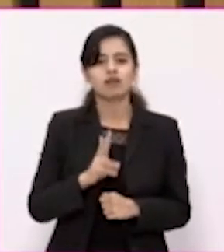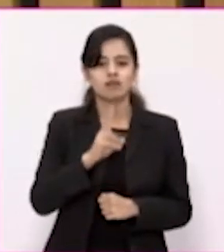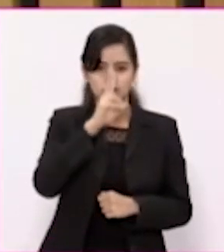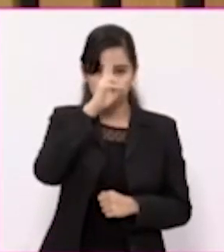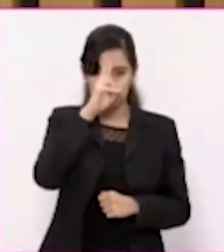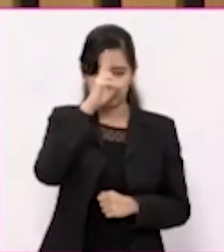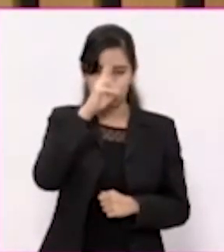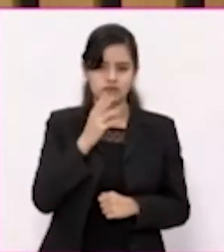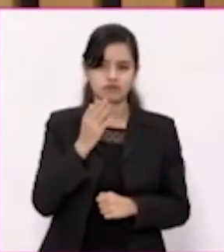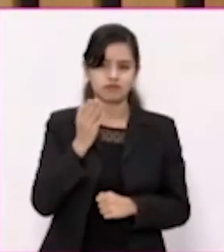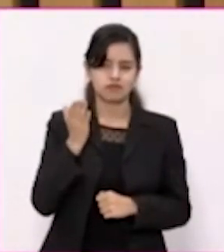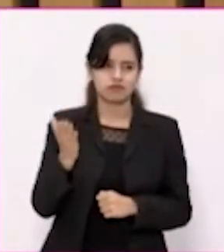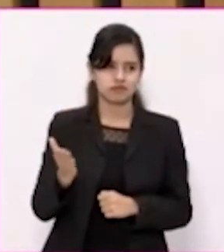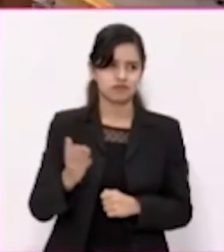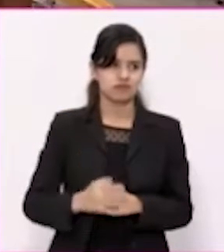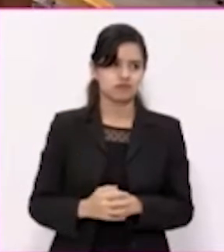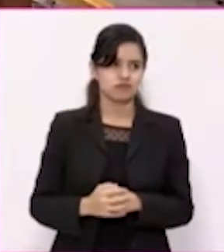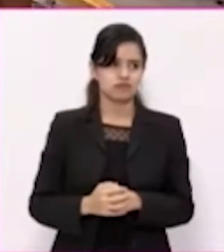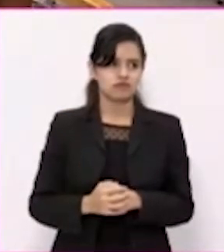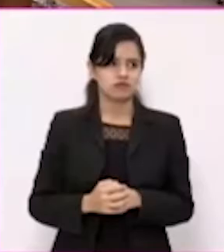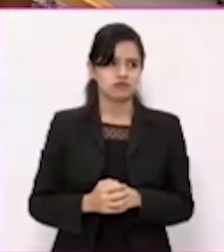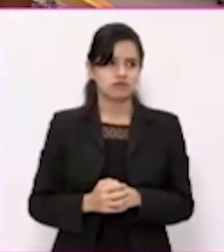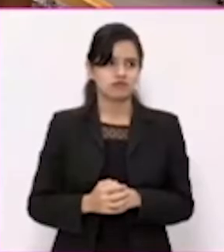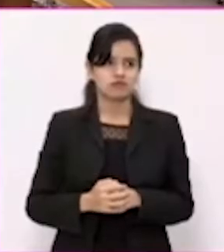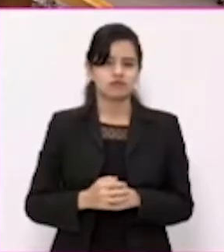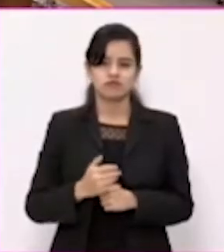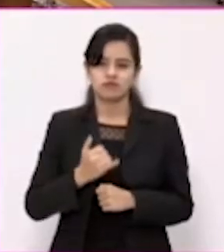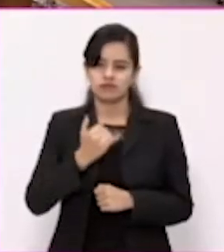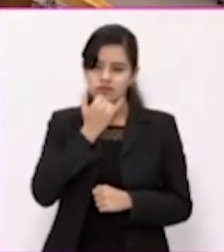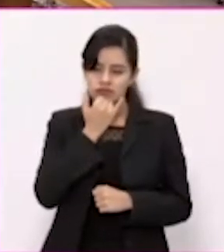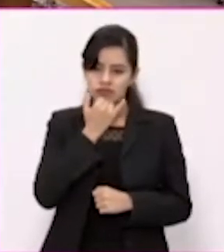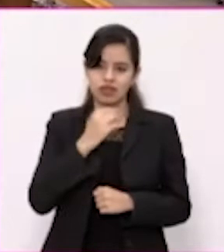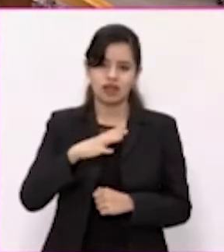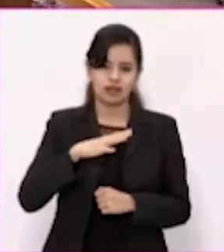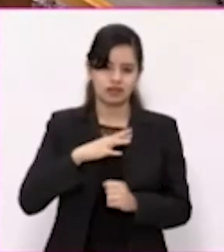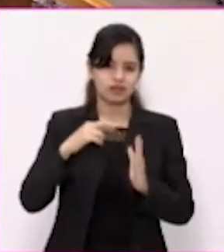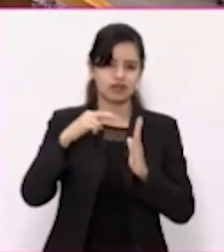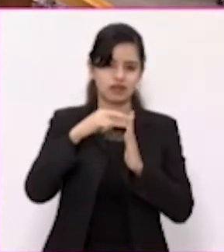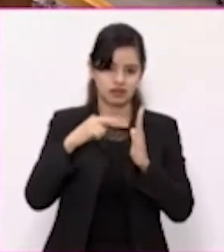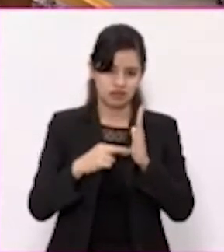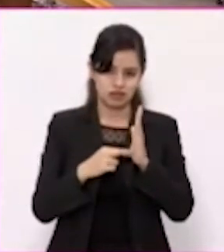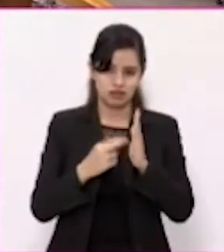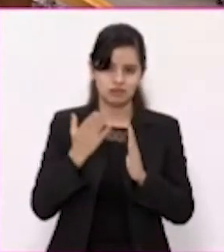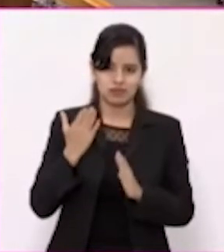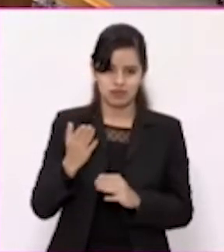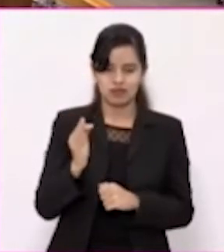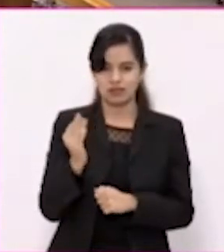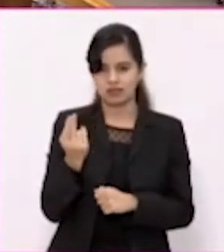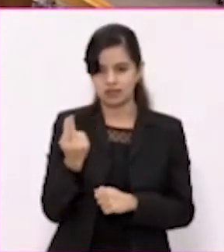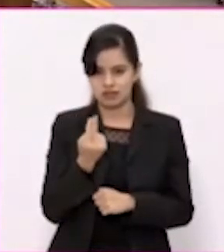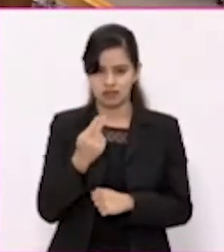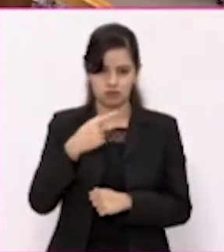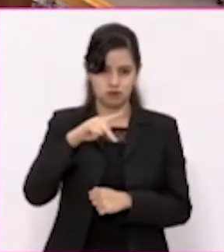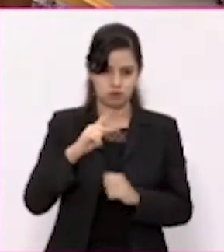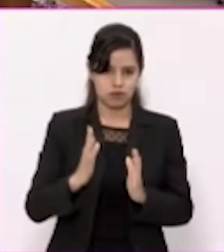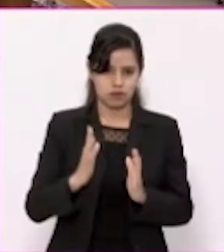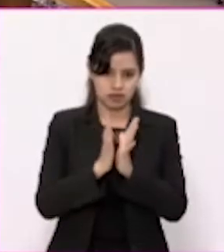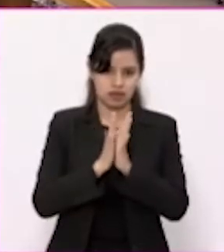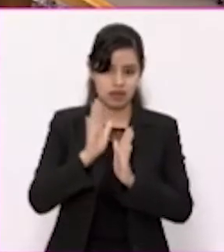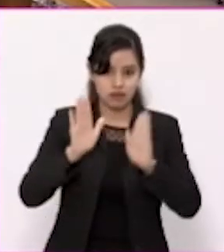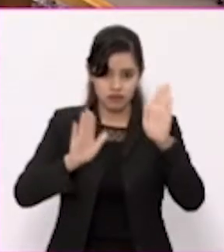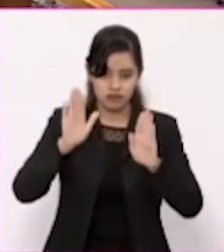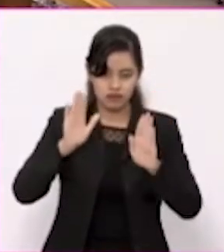la violencia de género hay una moción de orden, es un eufemismo. Para hay una moción de orden. En términos del reglamento, las mociones de orden se desahogan en el momento en que son solicitadas.